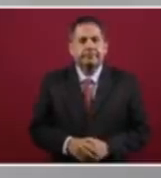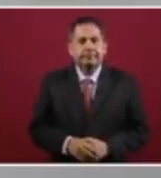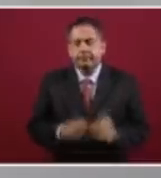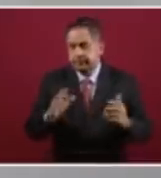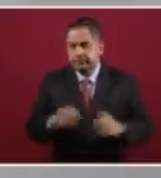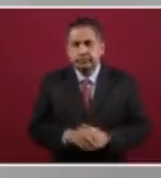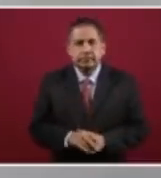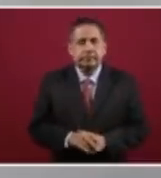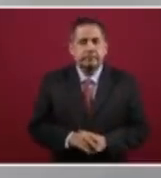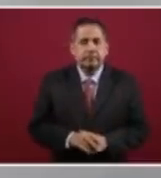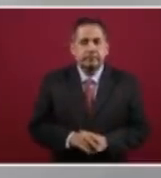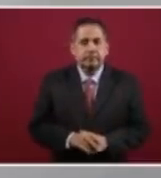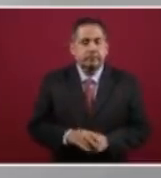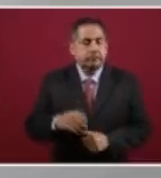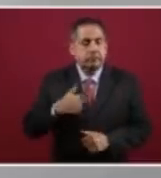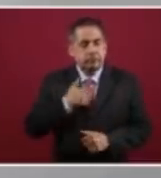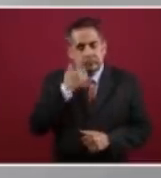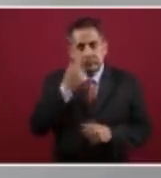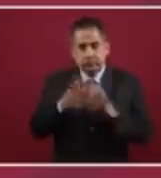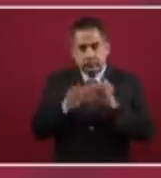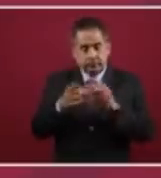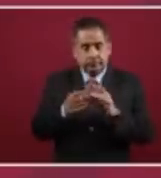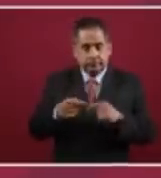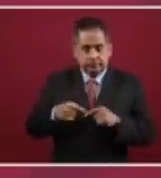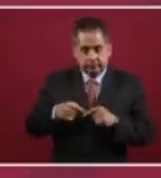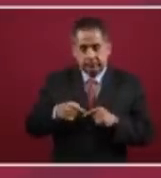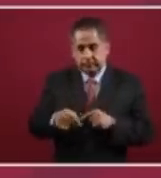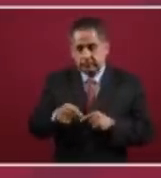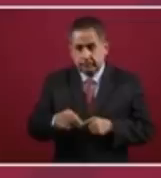Miren, yo quiero terminar bien,